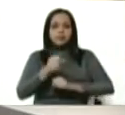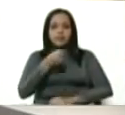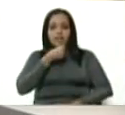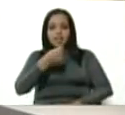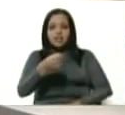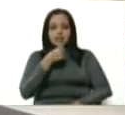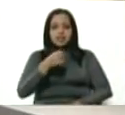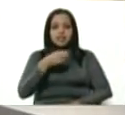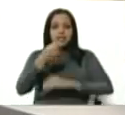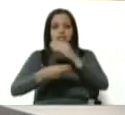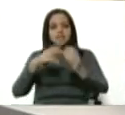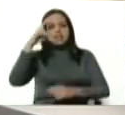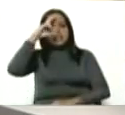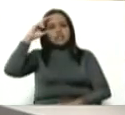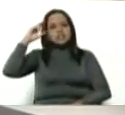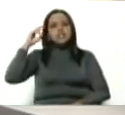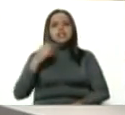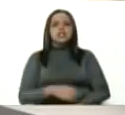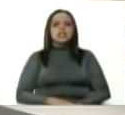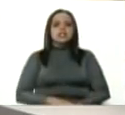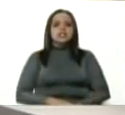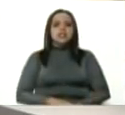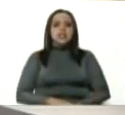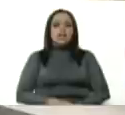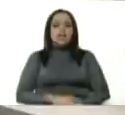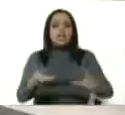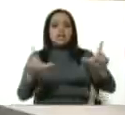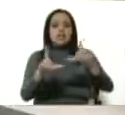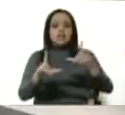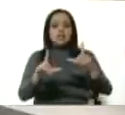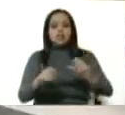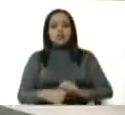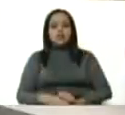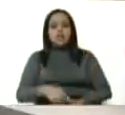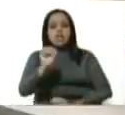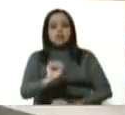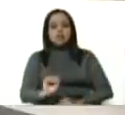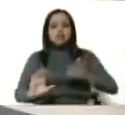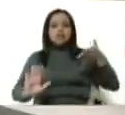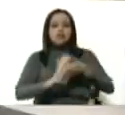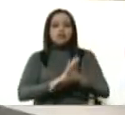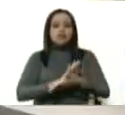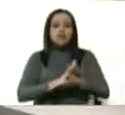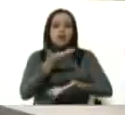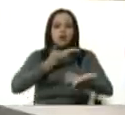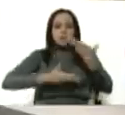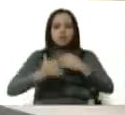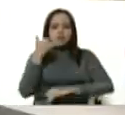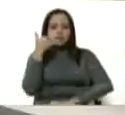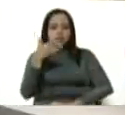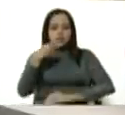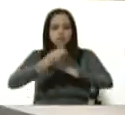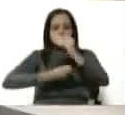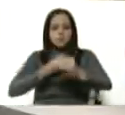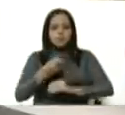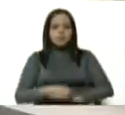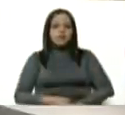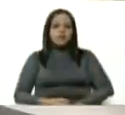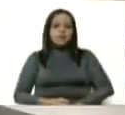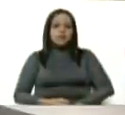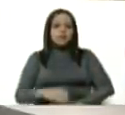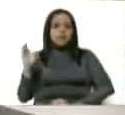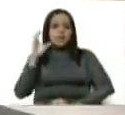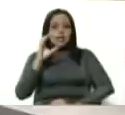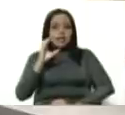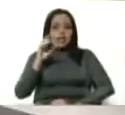nuestro canciller Jorge Reaza Monserrat a la hermana televisora de Telesur en torno a lo que es una conversación telefónica que sostuvo él desde Caracas, y